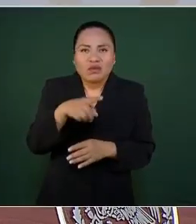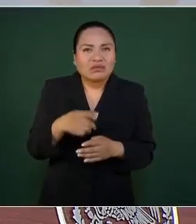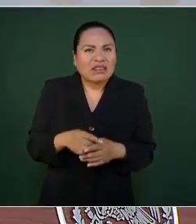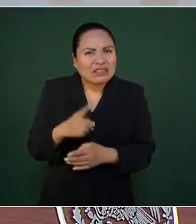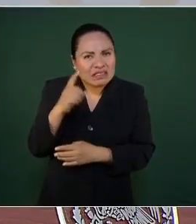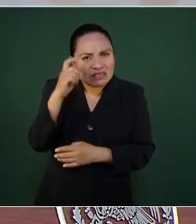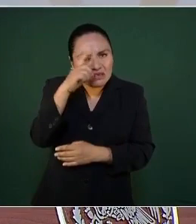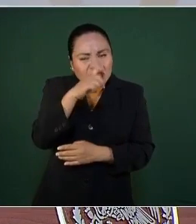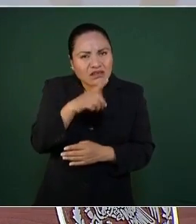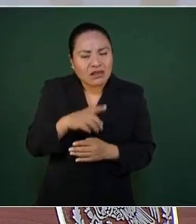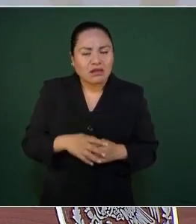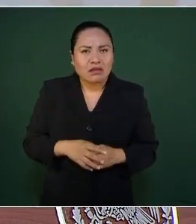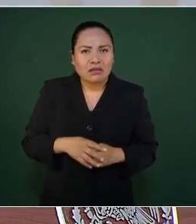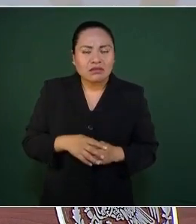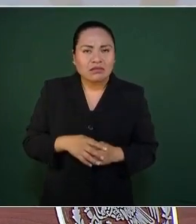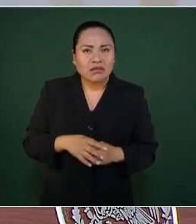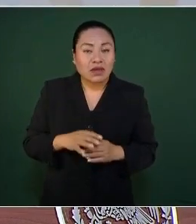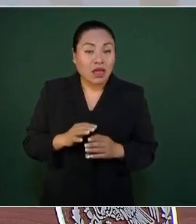sobre ver